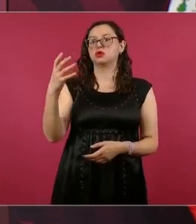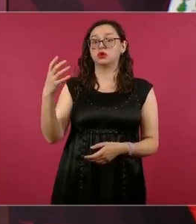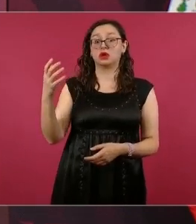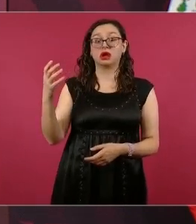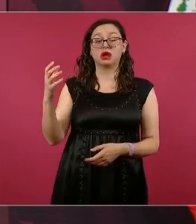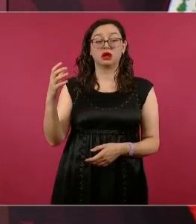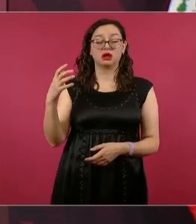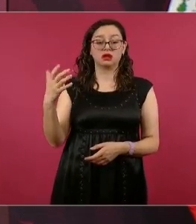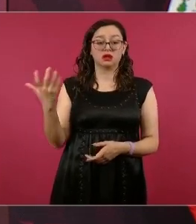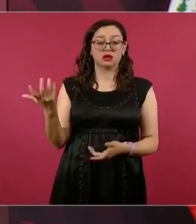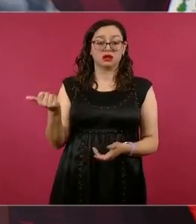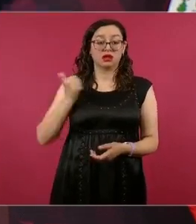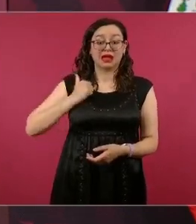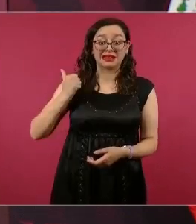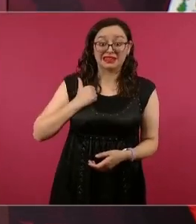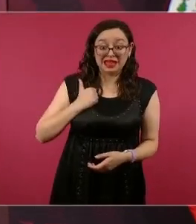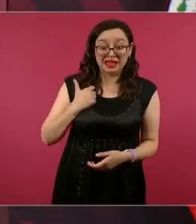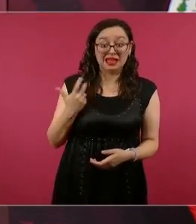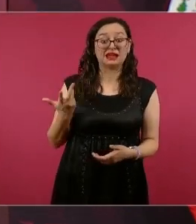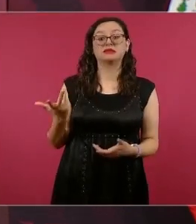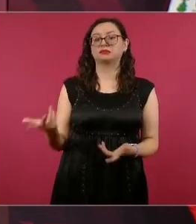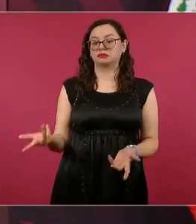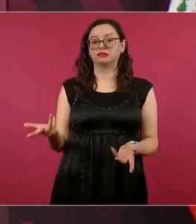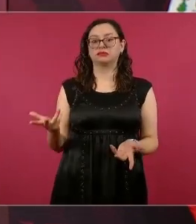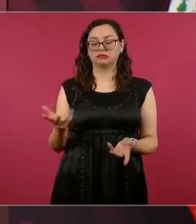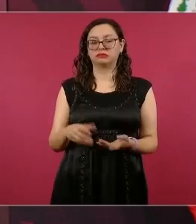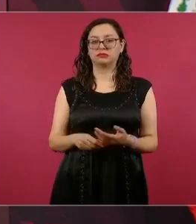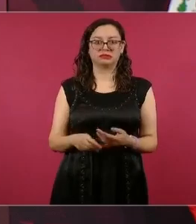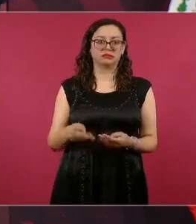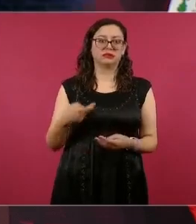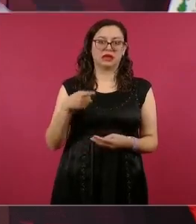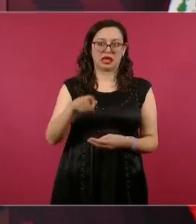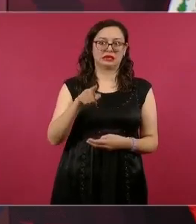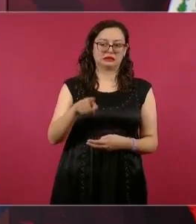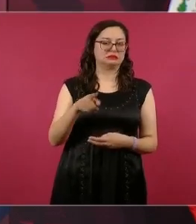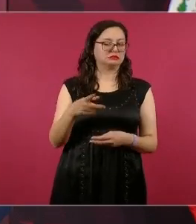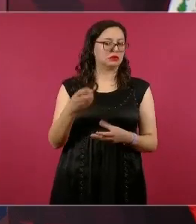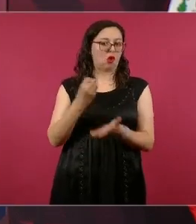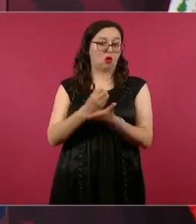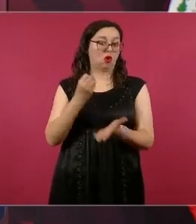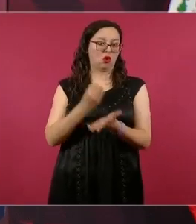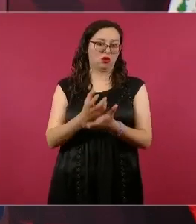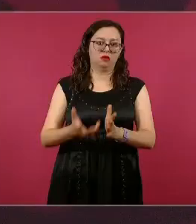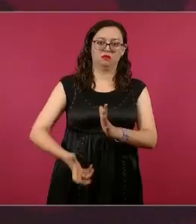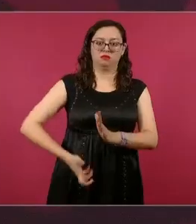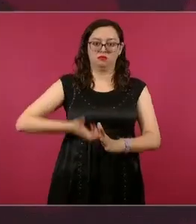de las minas. Pero apartado completamente.